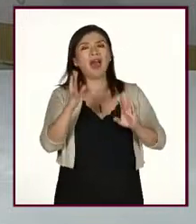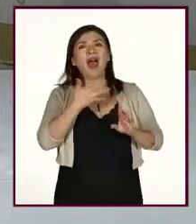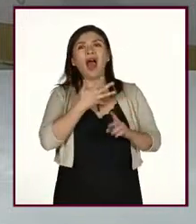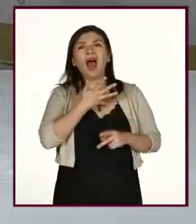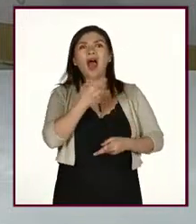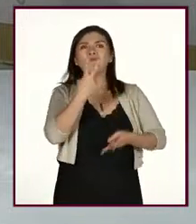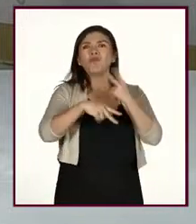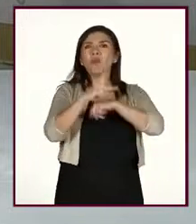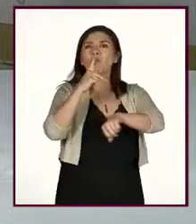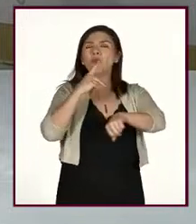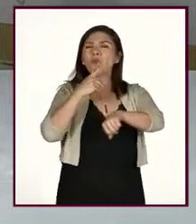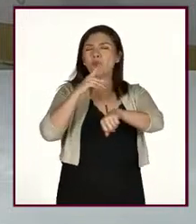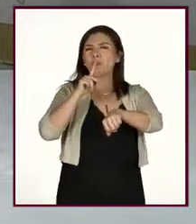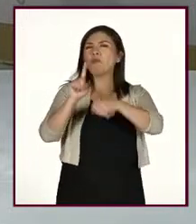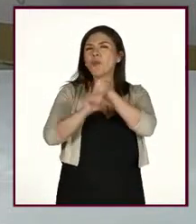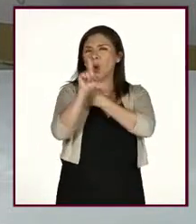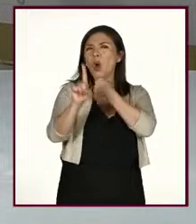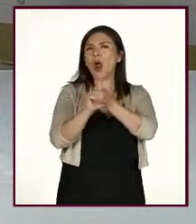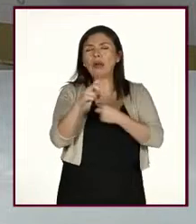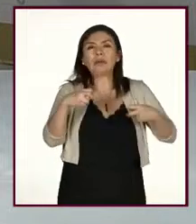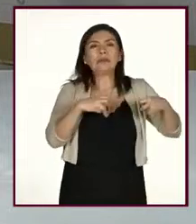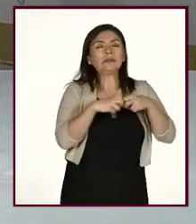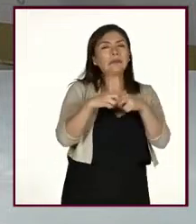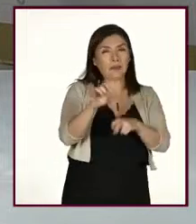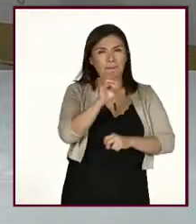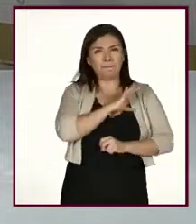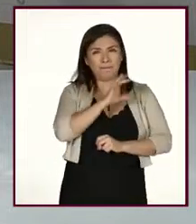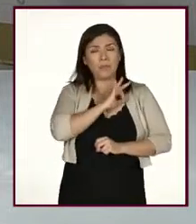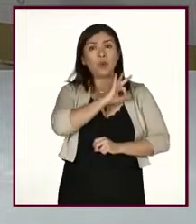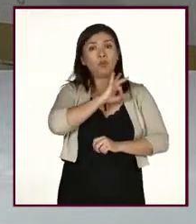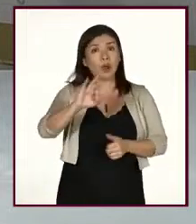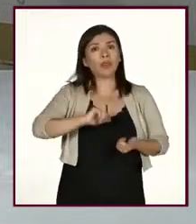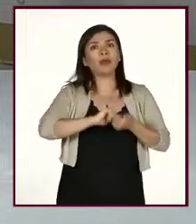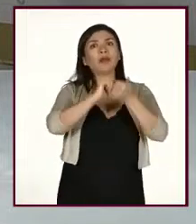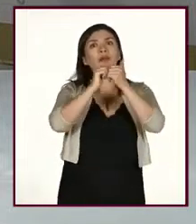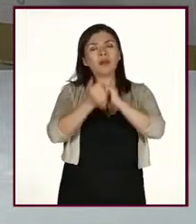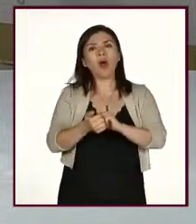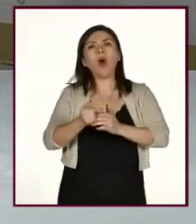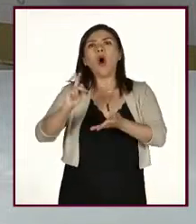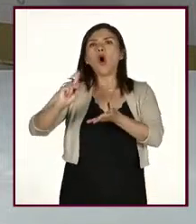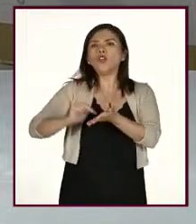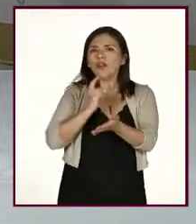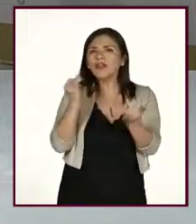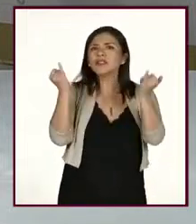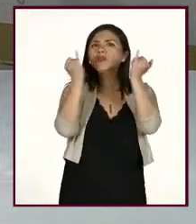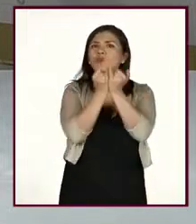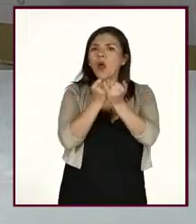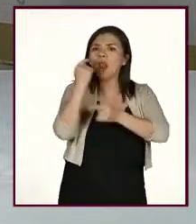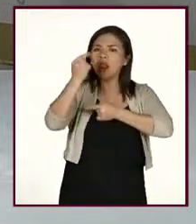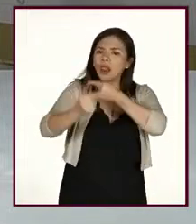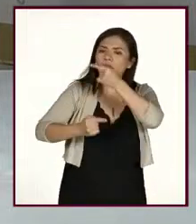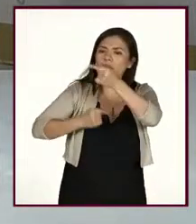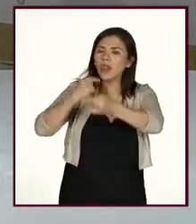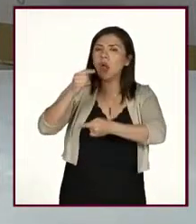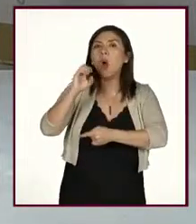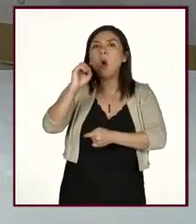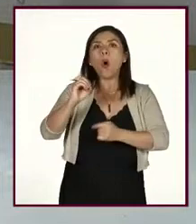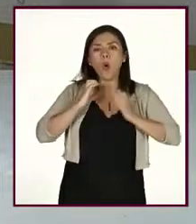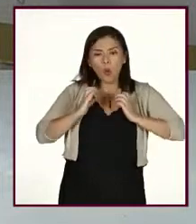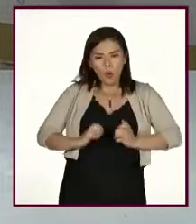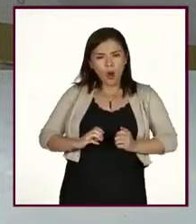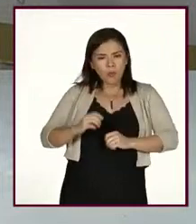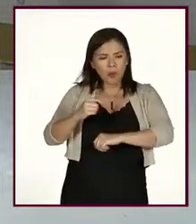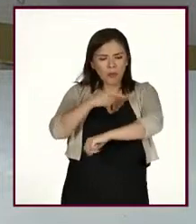ansiedad puede provocar que haya pues patrones, que se repita el patrón e incluso hasta con erupciones cutáneas,